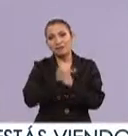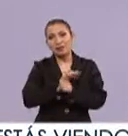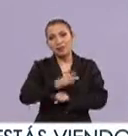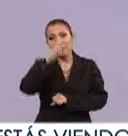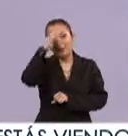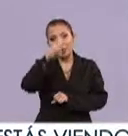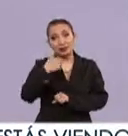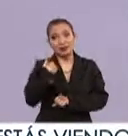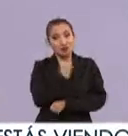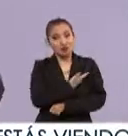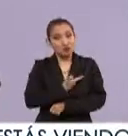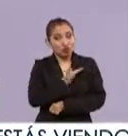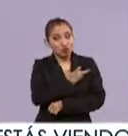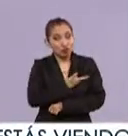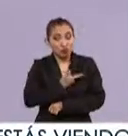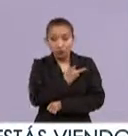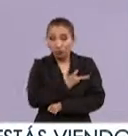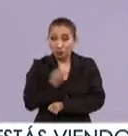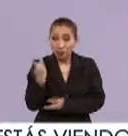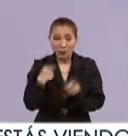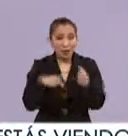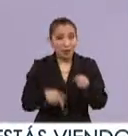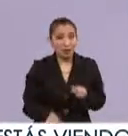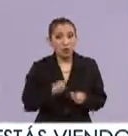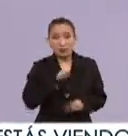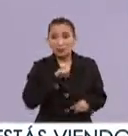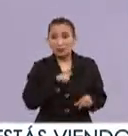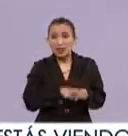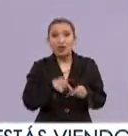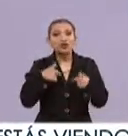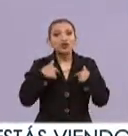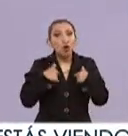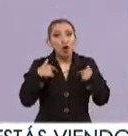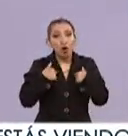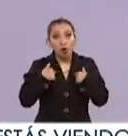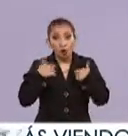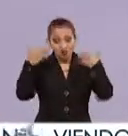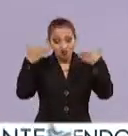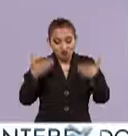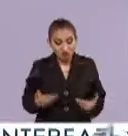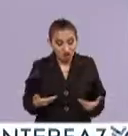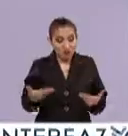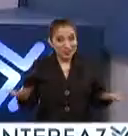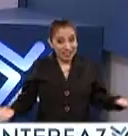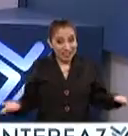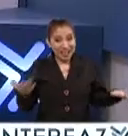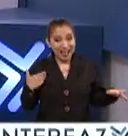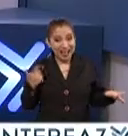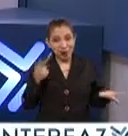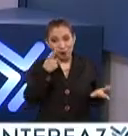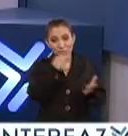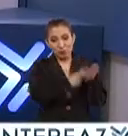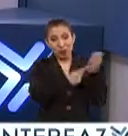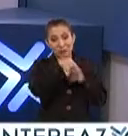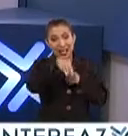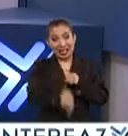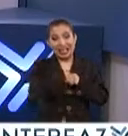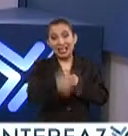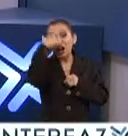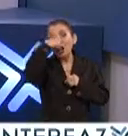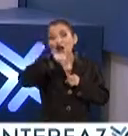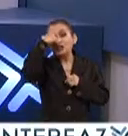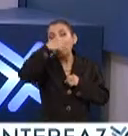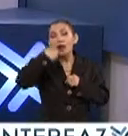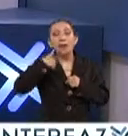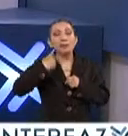México. Es un gran placer, para mí es muy especial porque aparezco en algún programa aquí de noche para